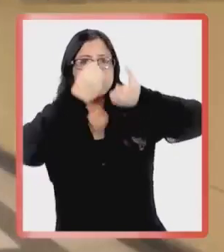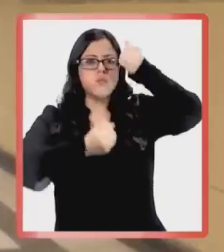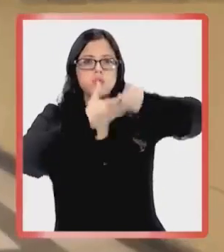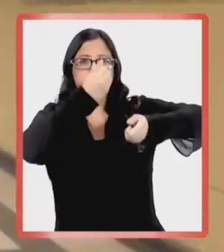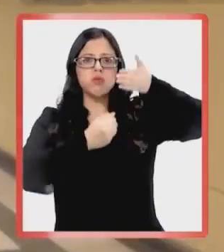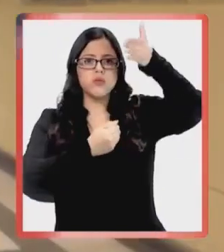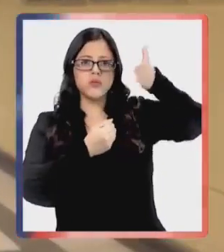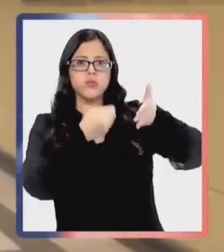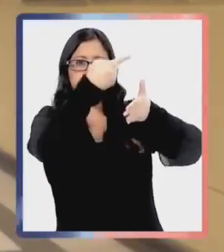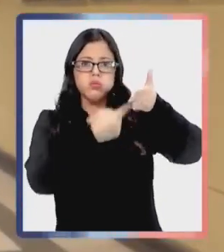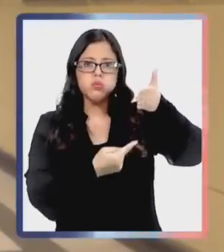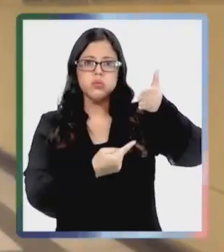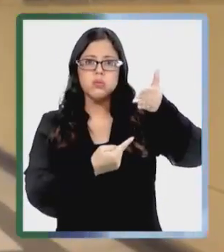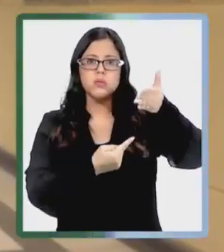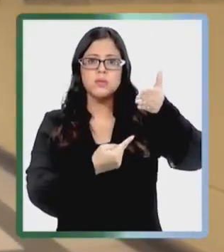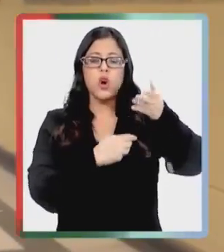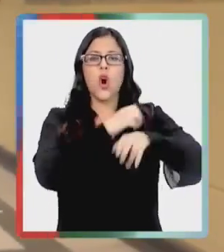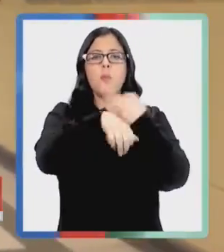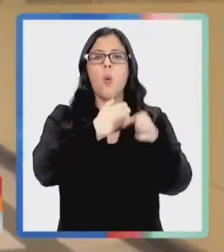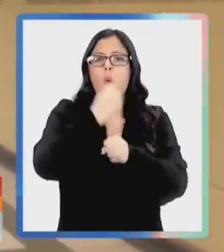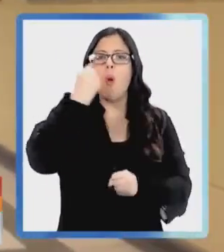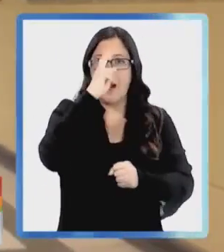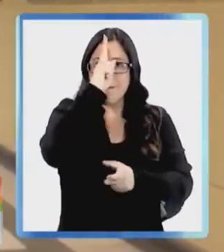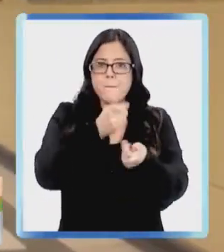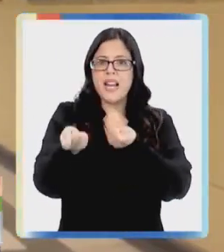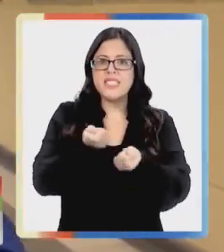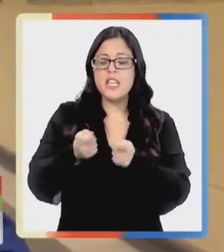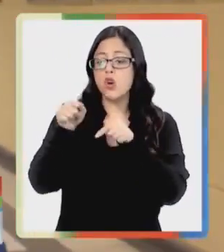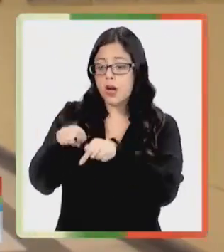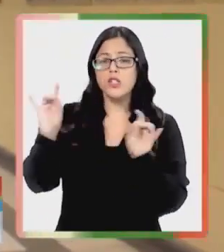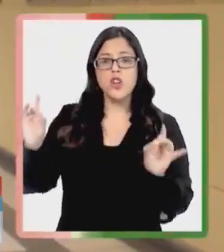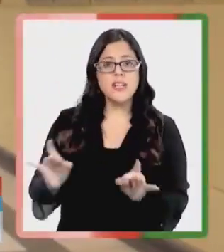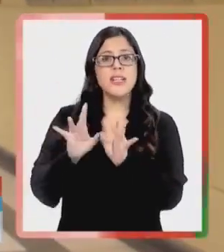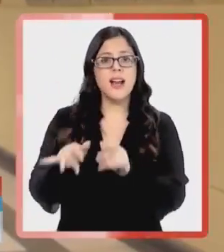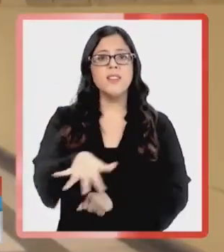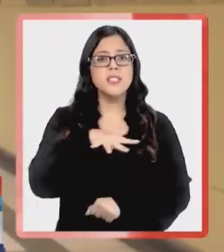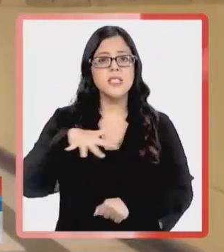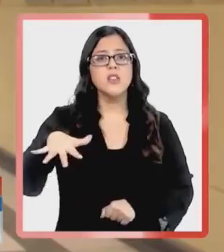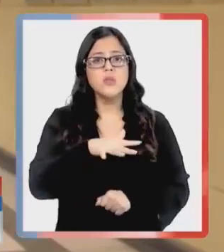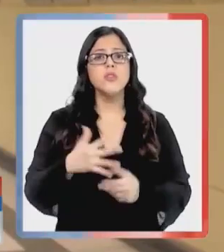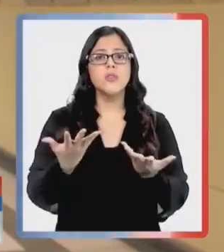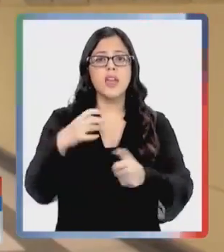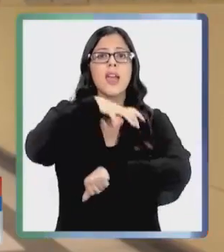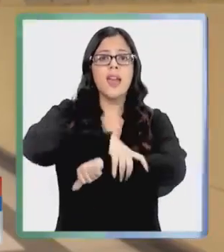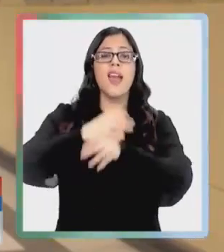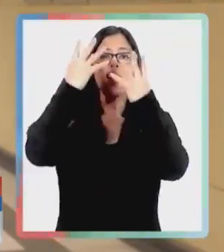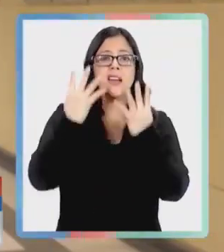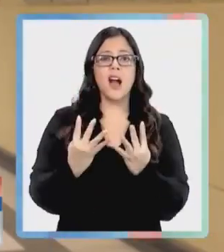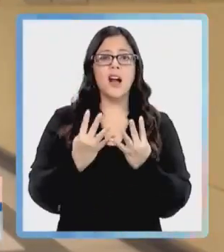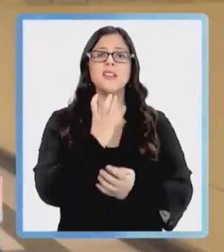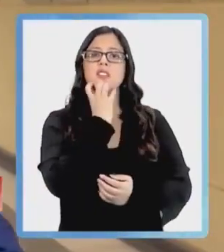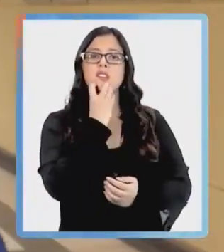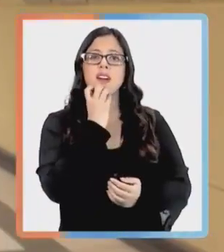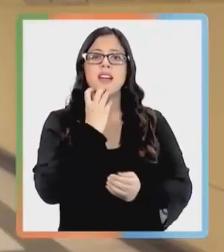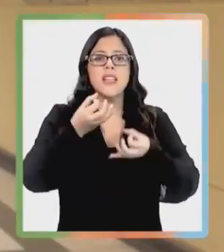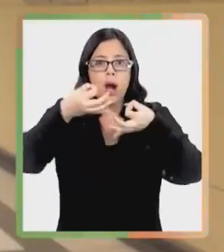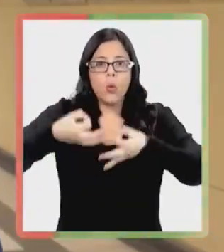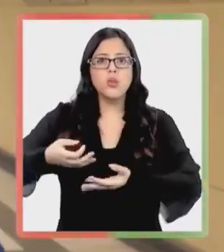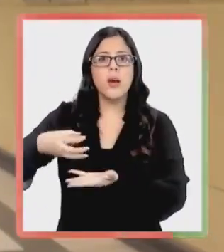de extrema gravedad lo sucedido en una cárcel de antofagasta ubicada en el casco central donde tres internas que estaban condenadas por